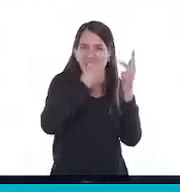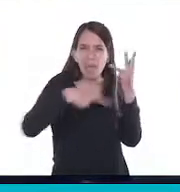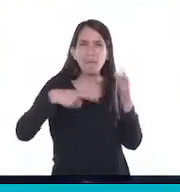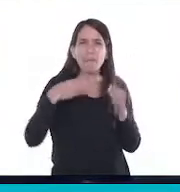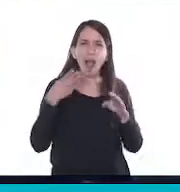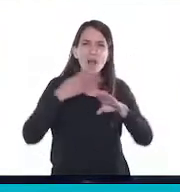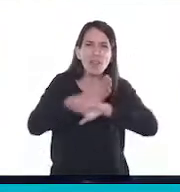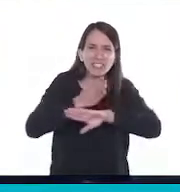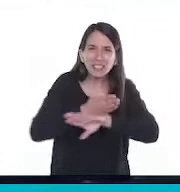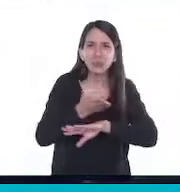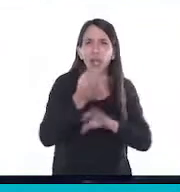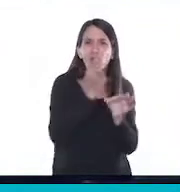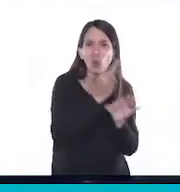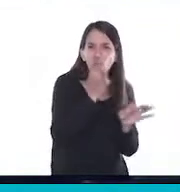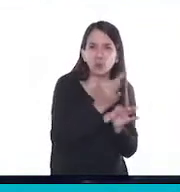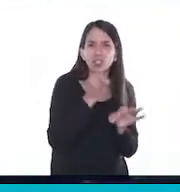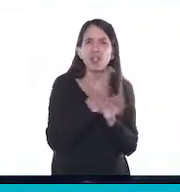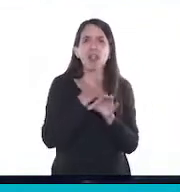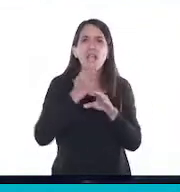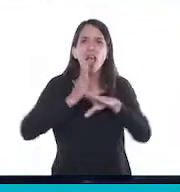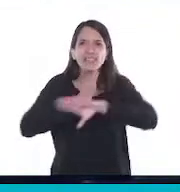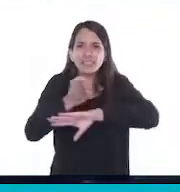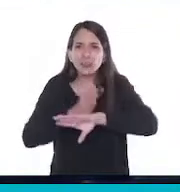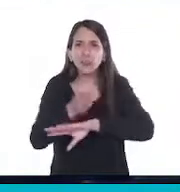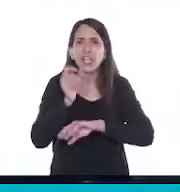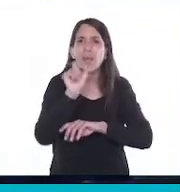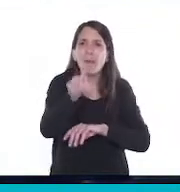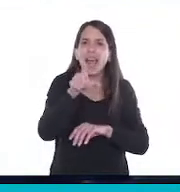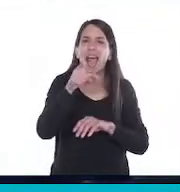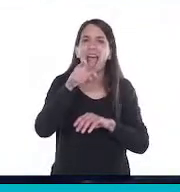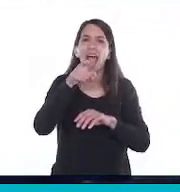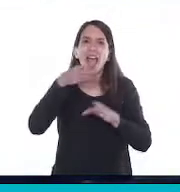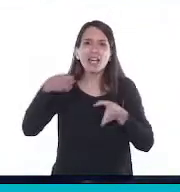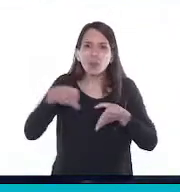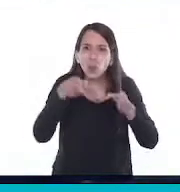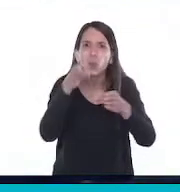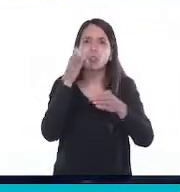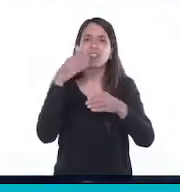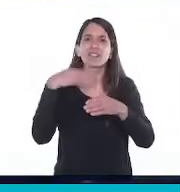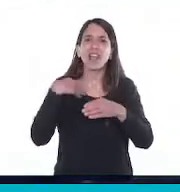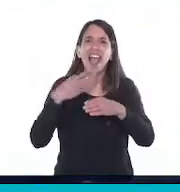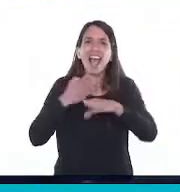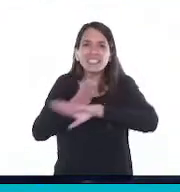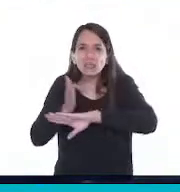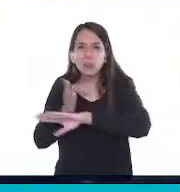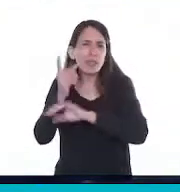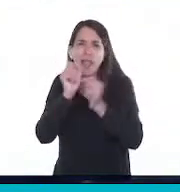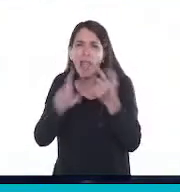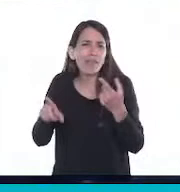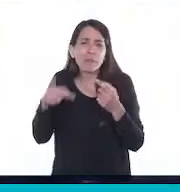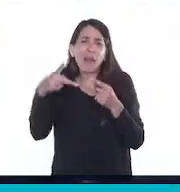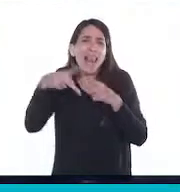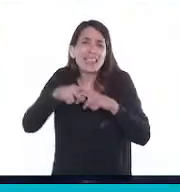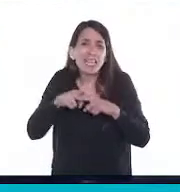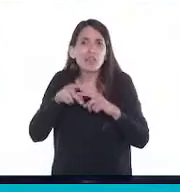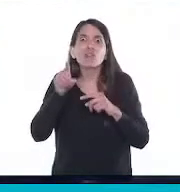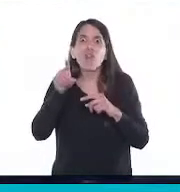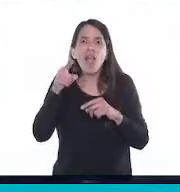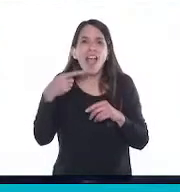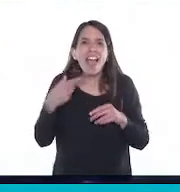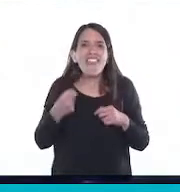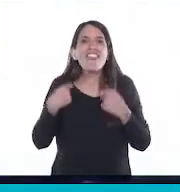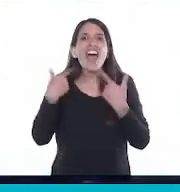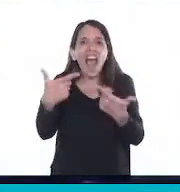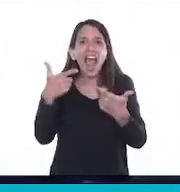viven su vida en comunidad entonces agradecer que se pueda volver a tratar y decir